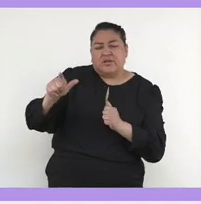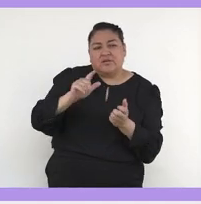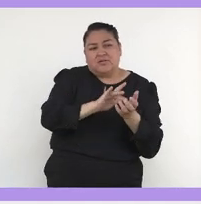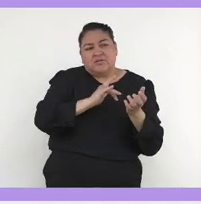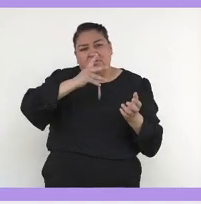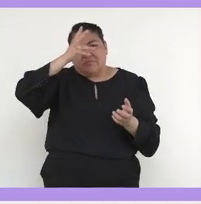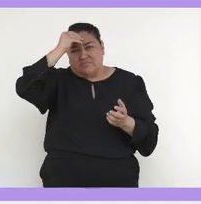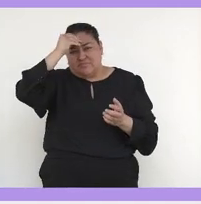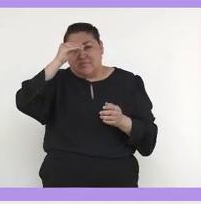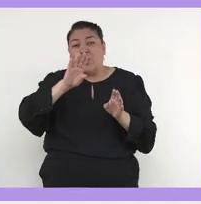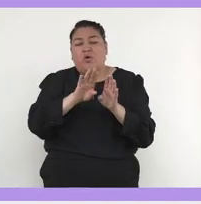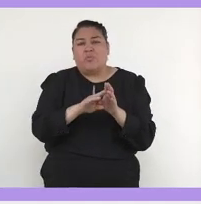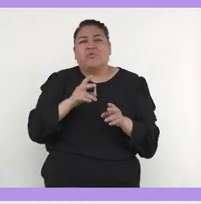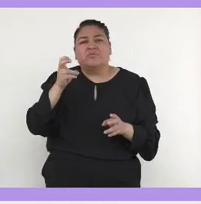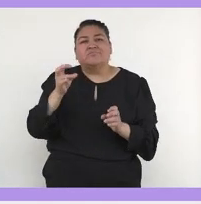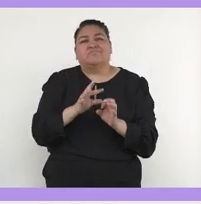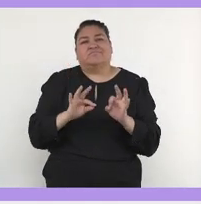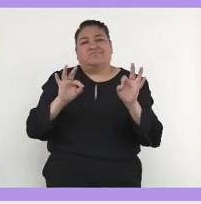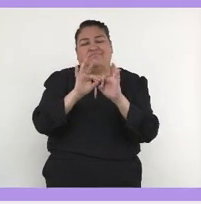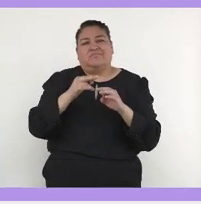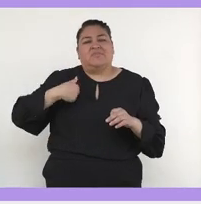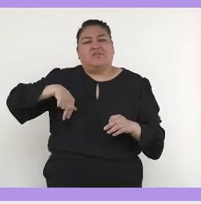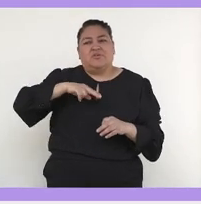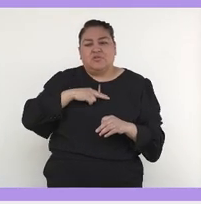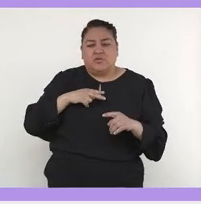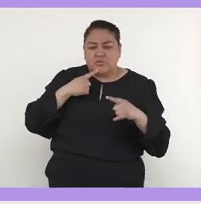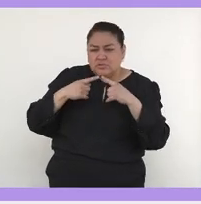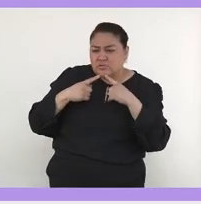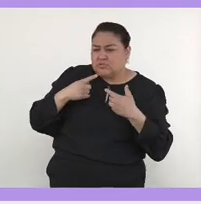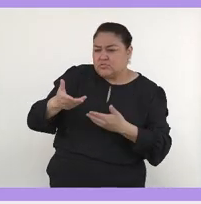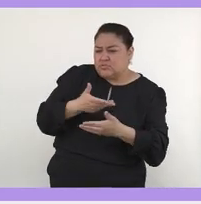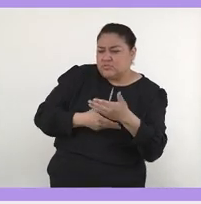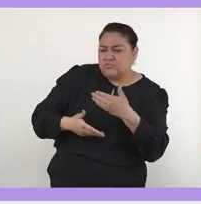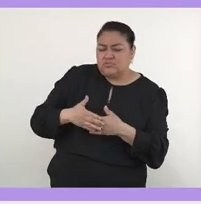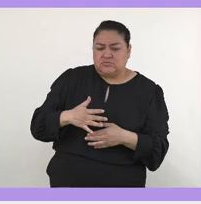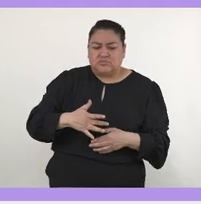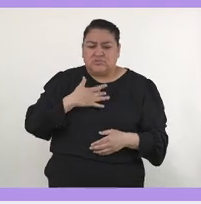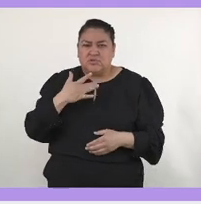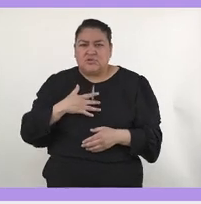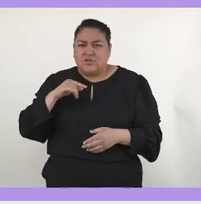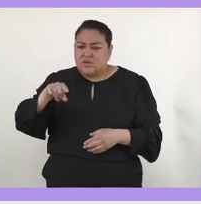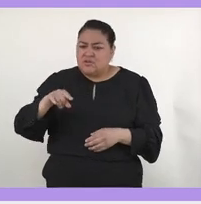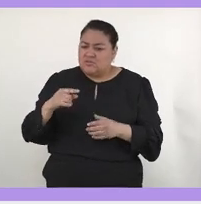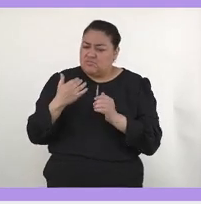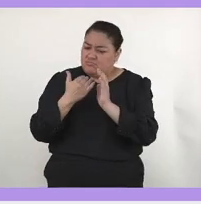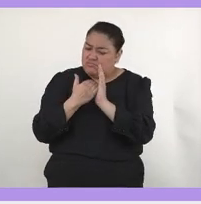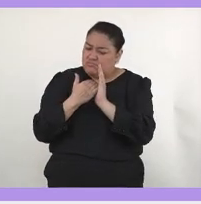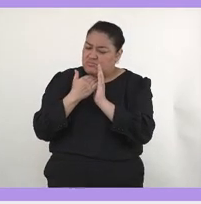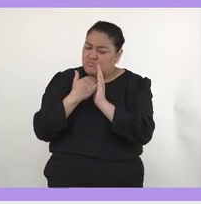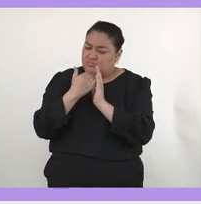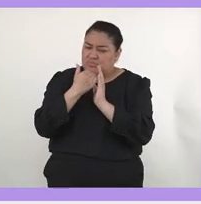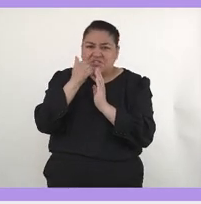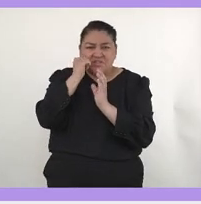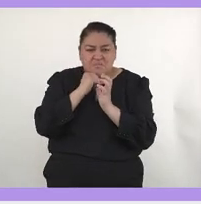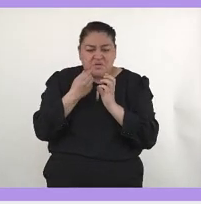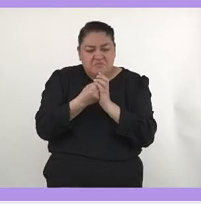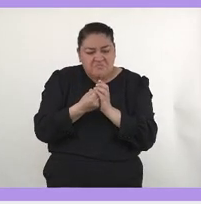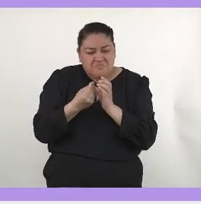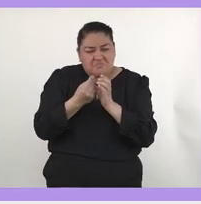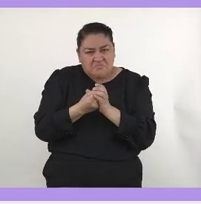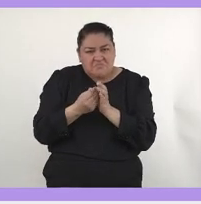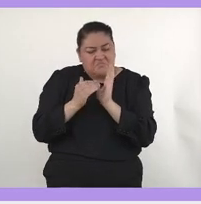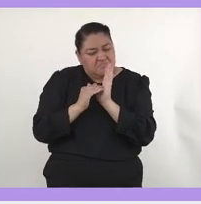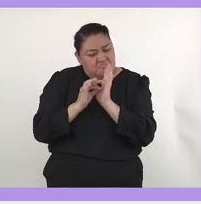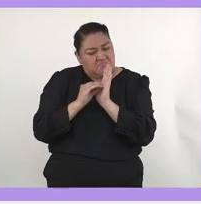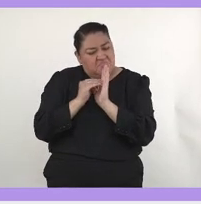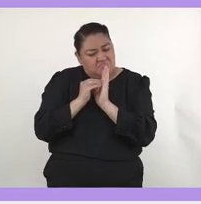para nosotros es muy importante donde nosotros nos podemos dar cuenta El Avance que vamos teniendo no solamente futbolístico sino como de grupo de equipo